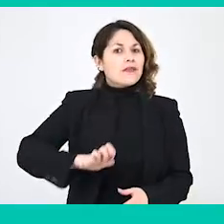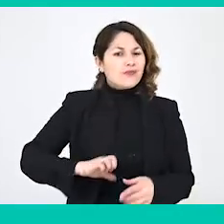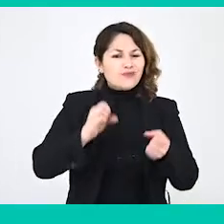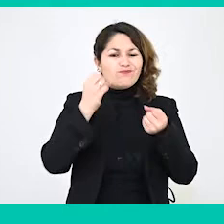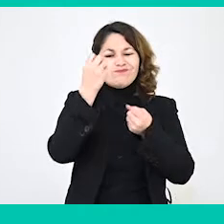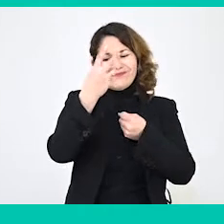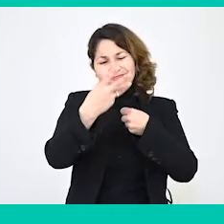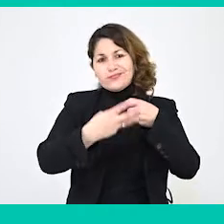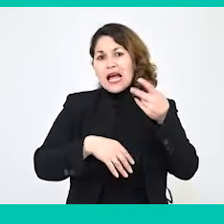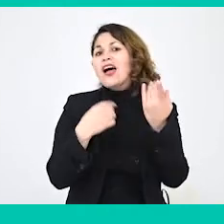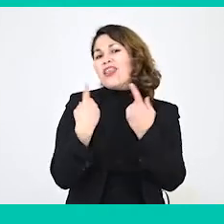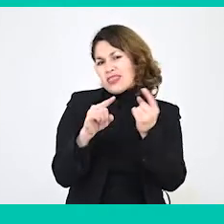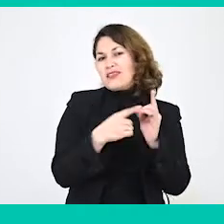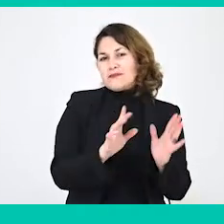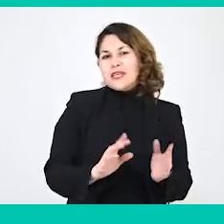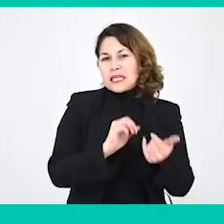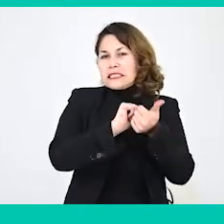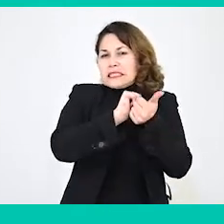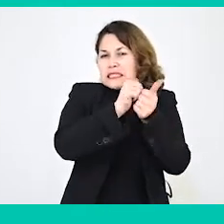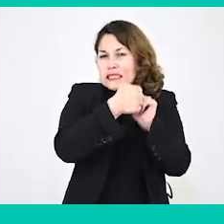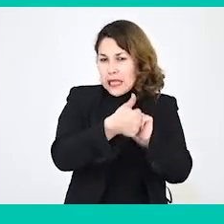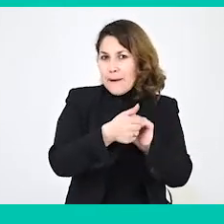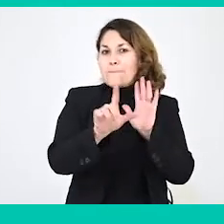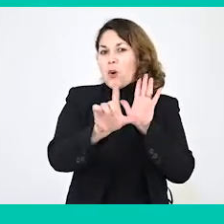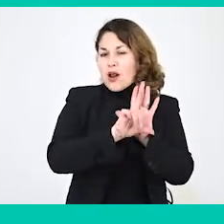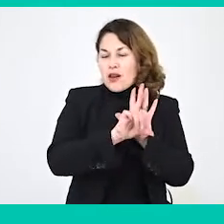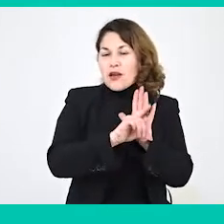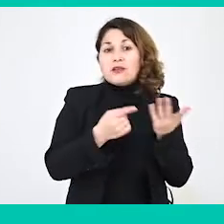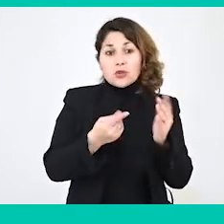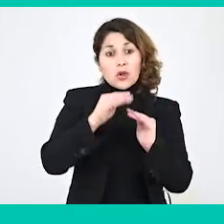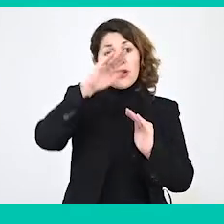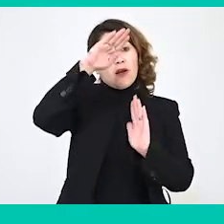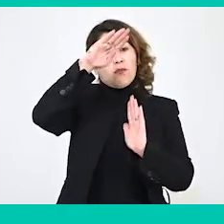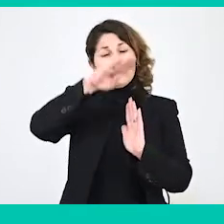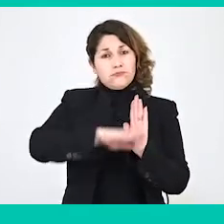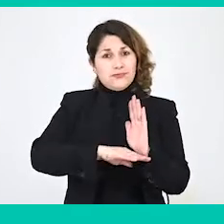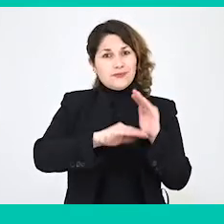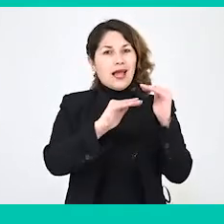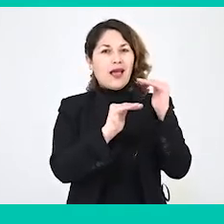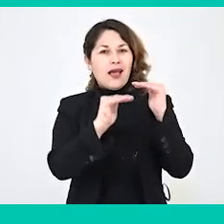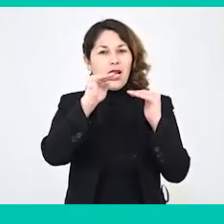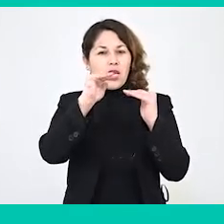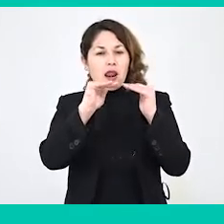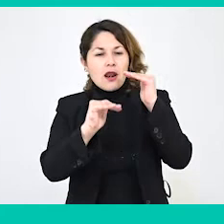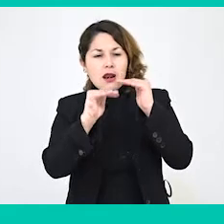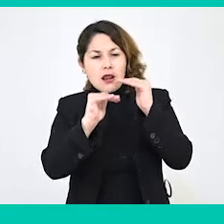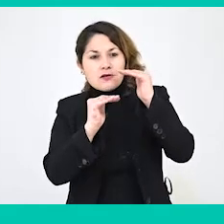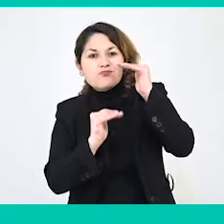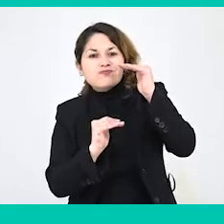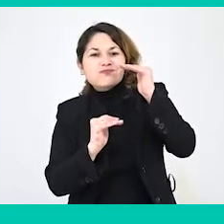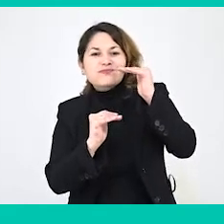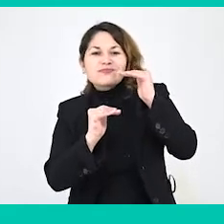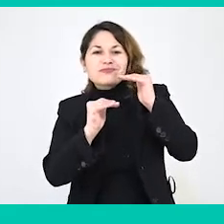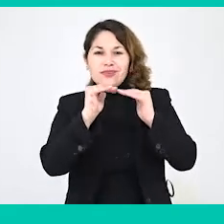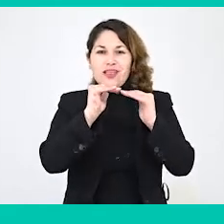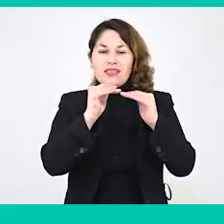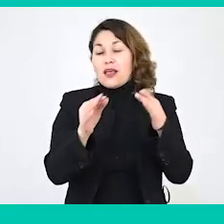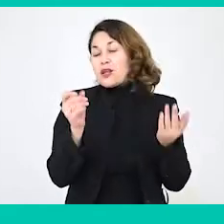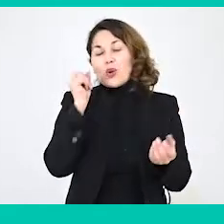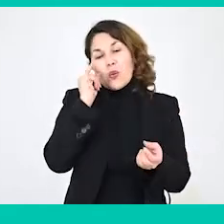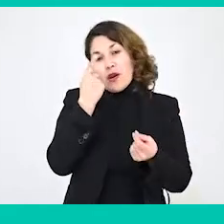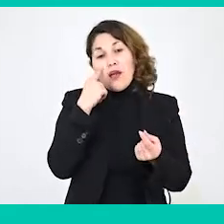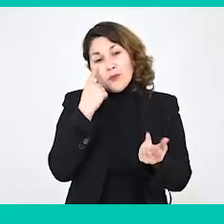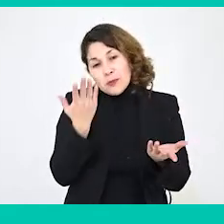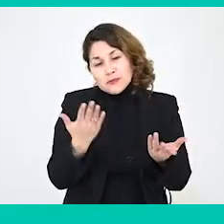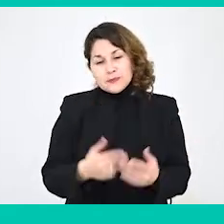de 2008, el Estado ha realizado diversos cambios en la legislación con el objeto de aminorar las brechas de género